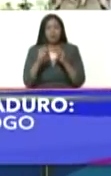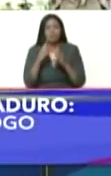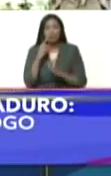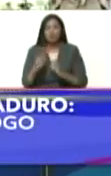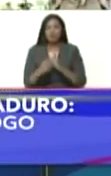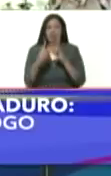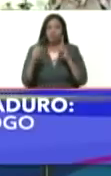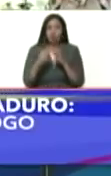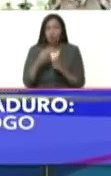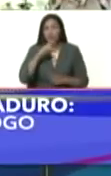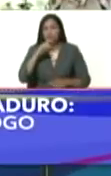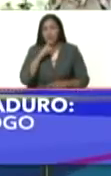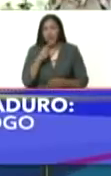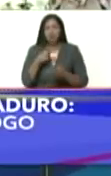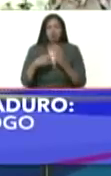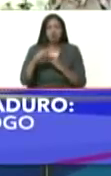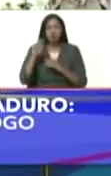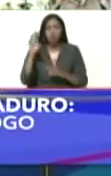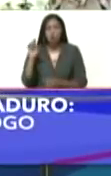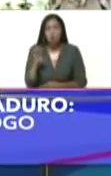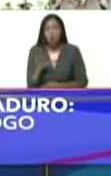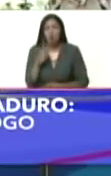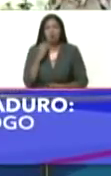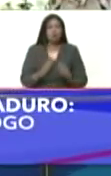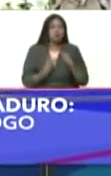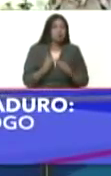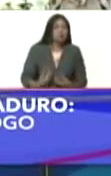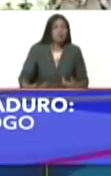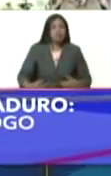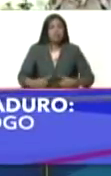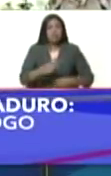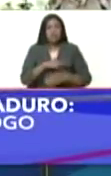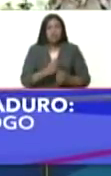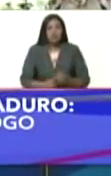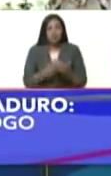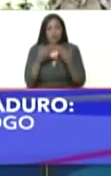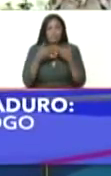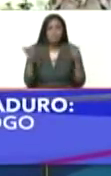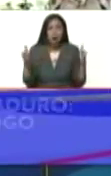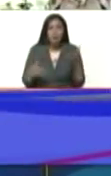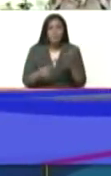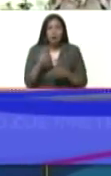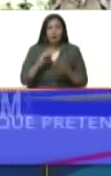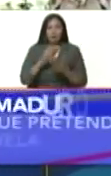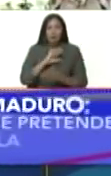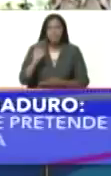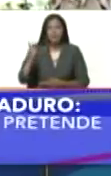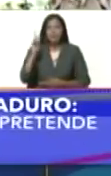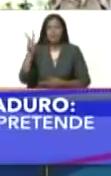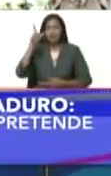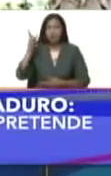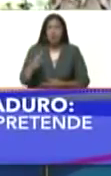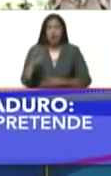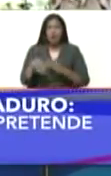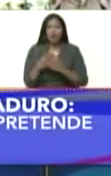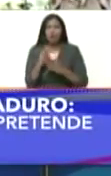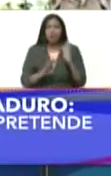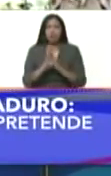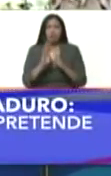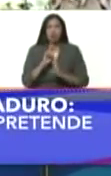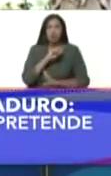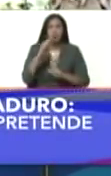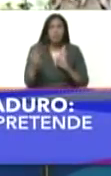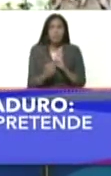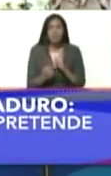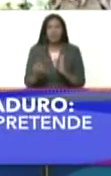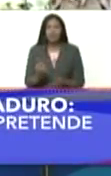Enfrentar dificultades, dolores, incertidumbres, sacrificios y abrir los caminos de la patria venezolana a su desarrollo pleno,